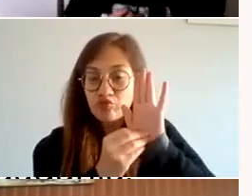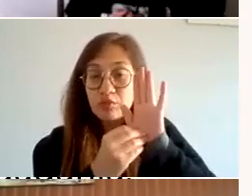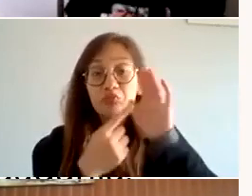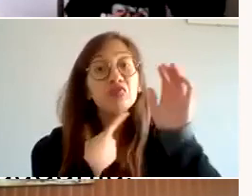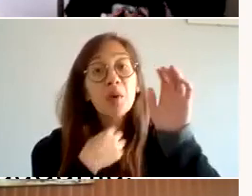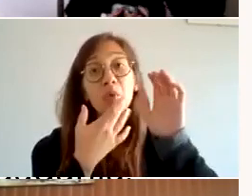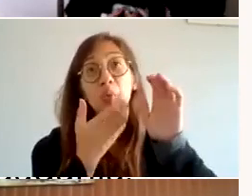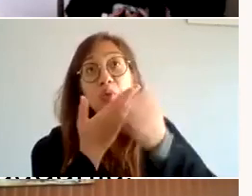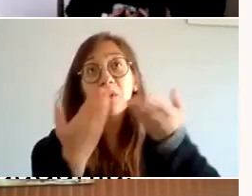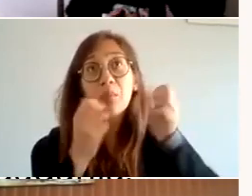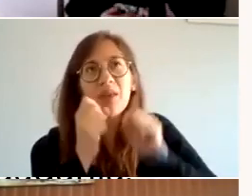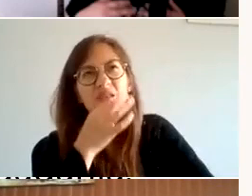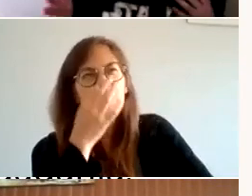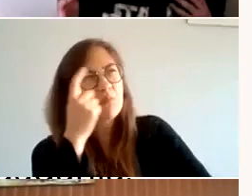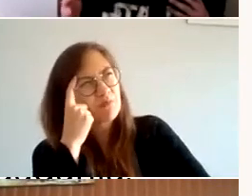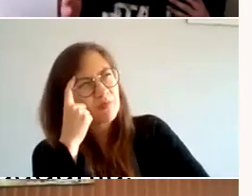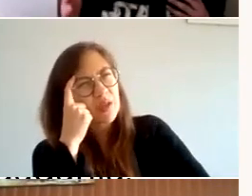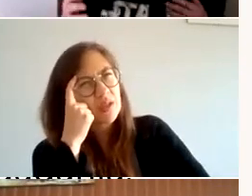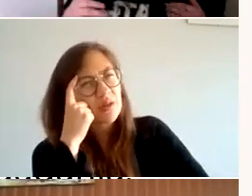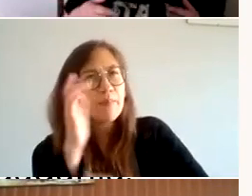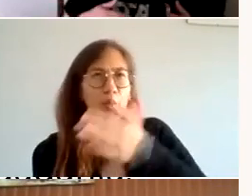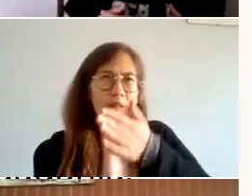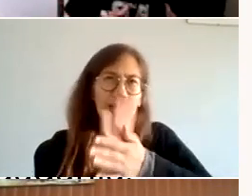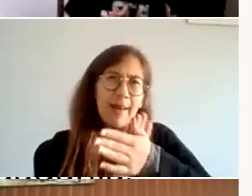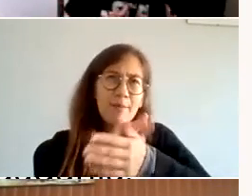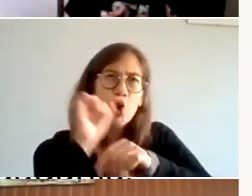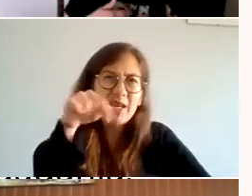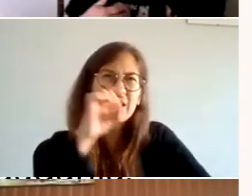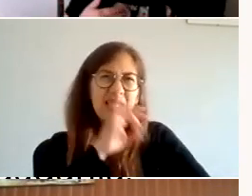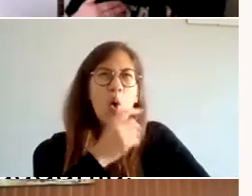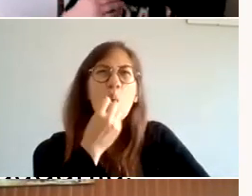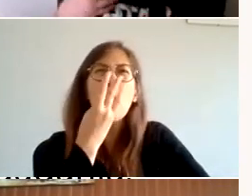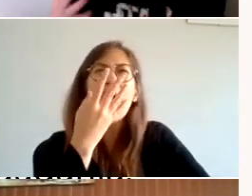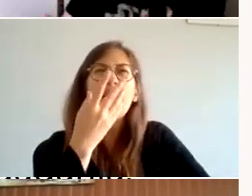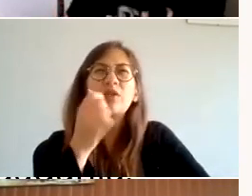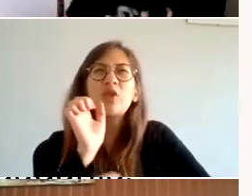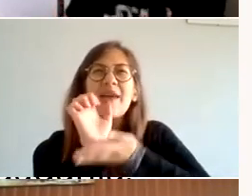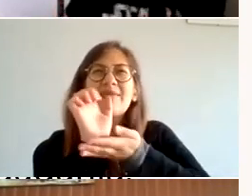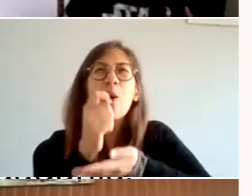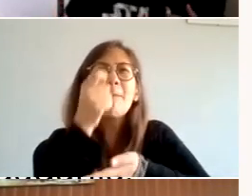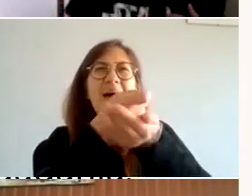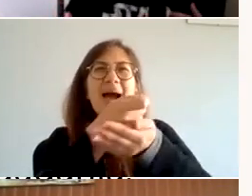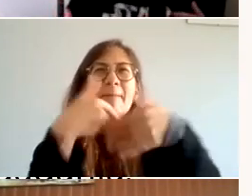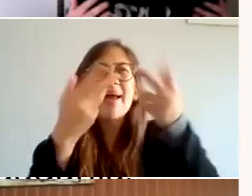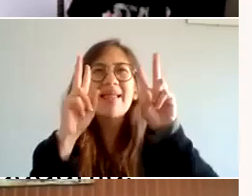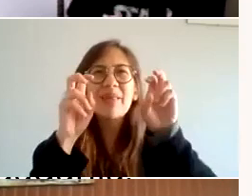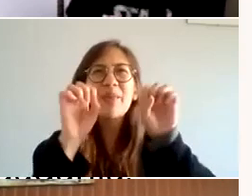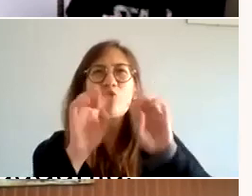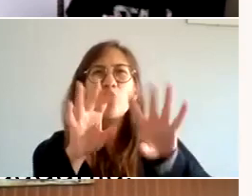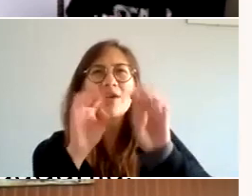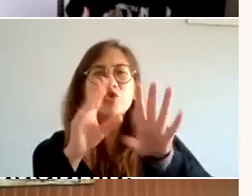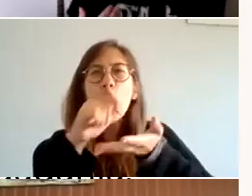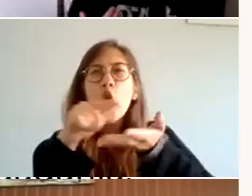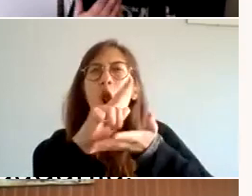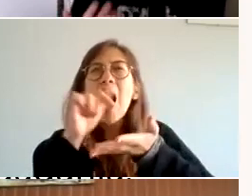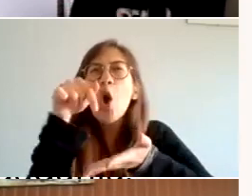porque tú puedes decir o hacer el nexo con que cuánto dinero se gastó en educación en la región de los